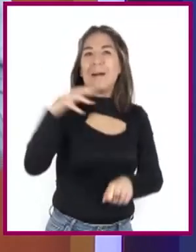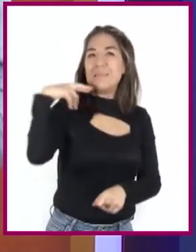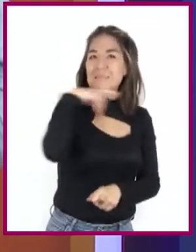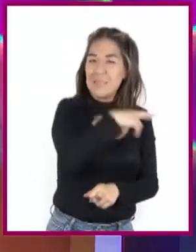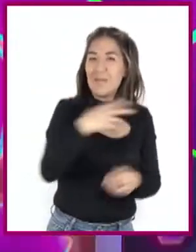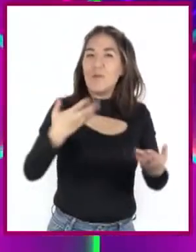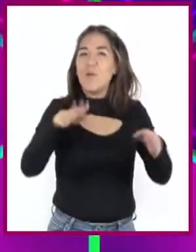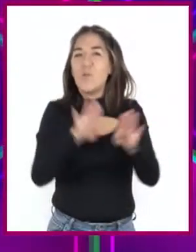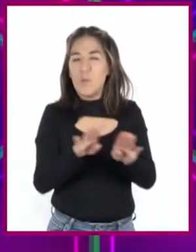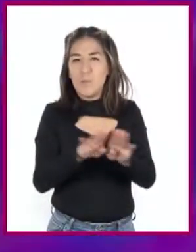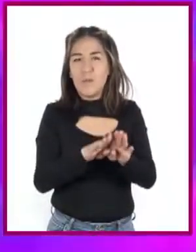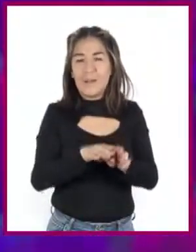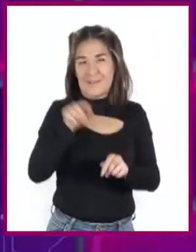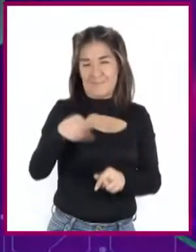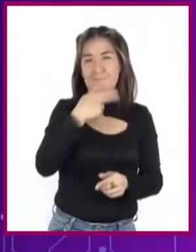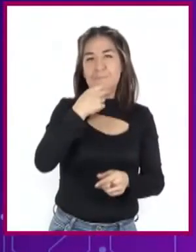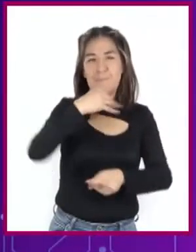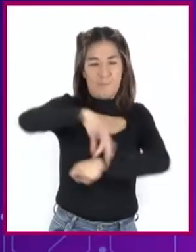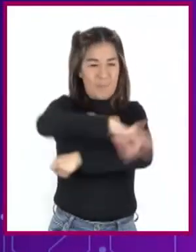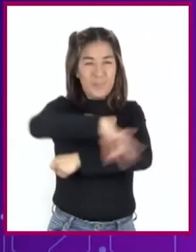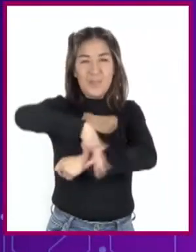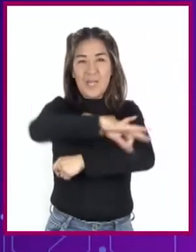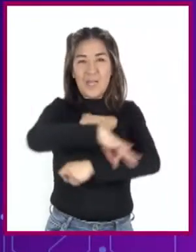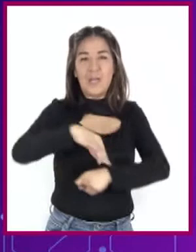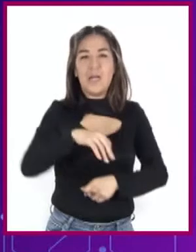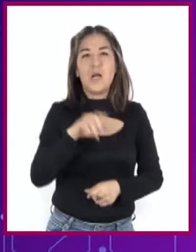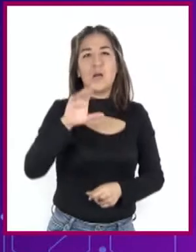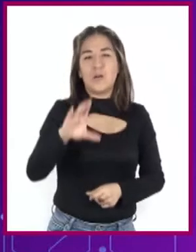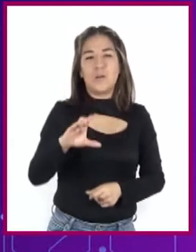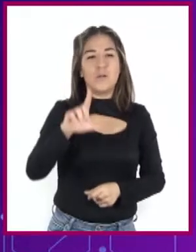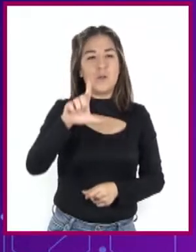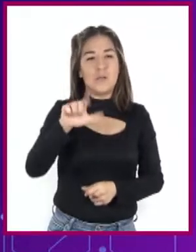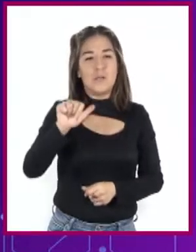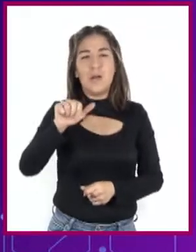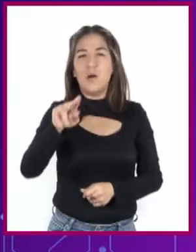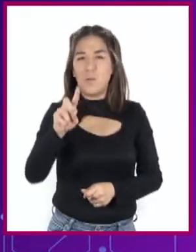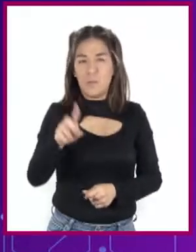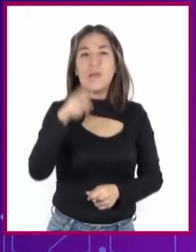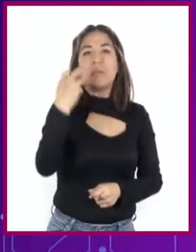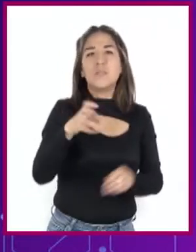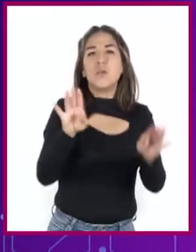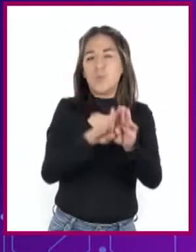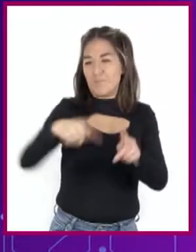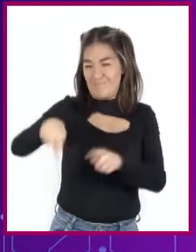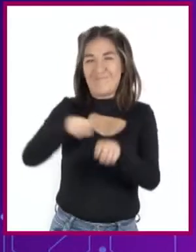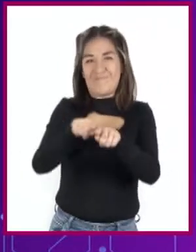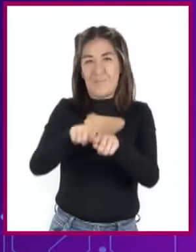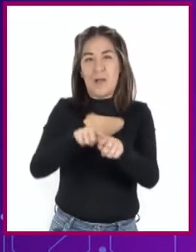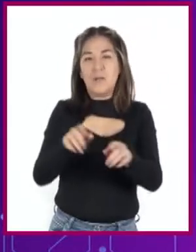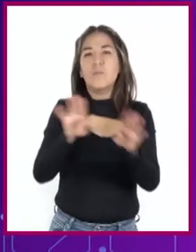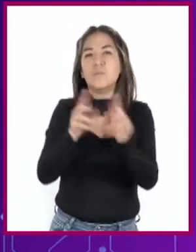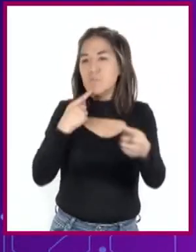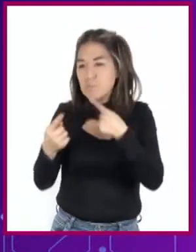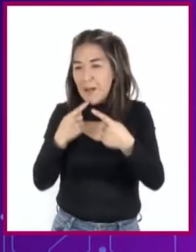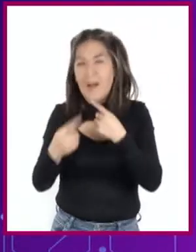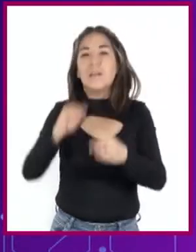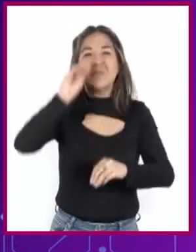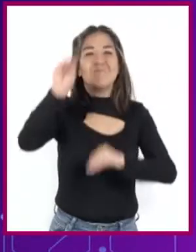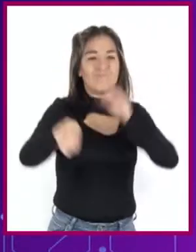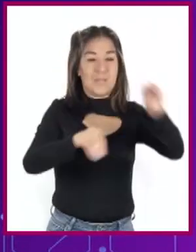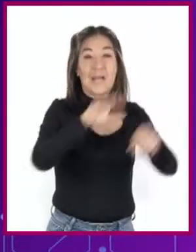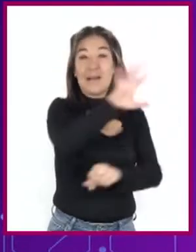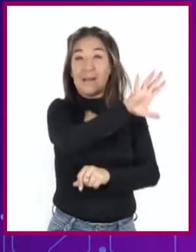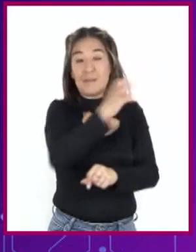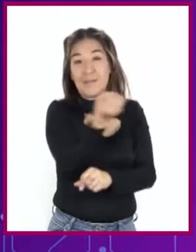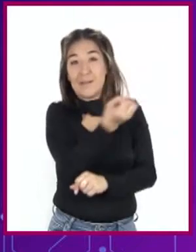rápida, cuando el ingeniero Claude Chappe y sus hermanos instalaron 556 telégrafos ópticos